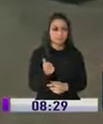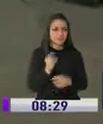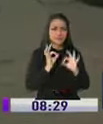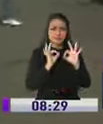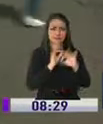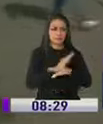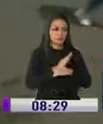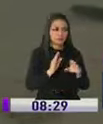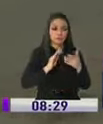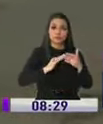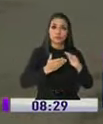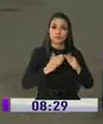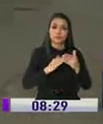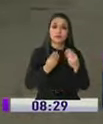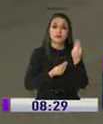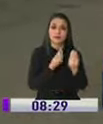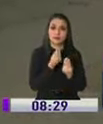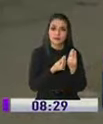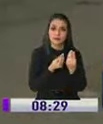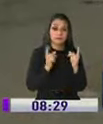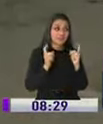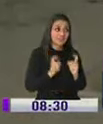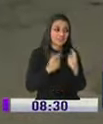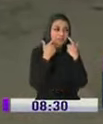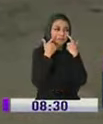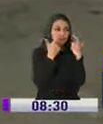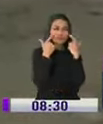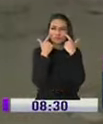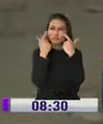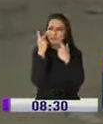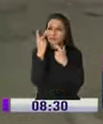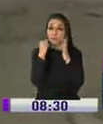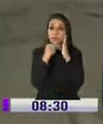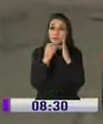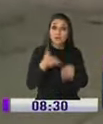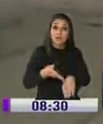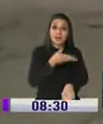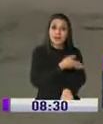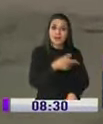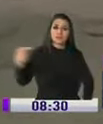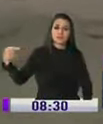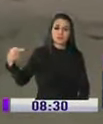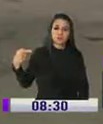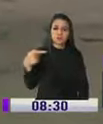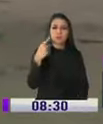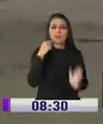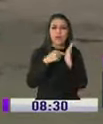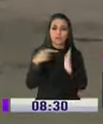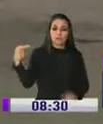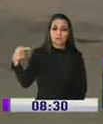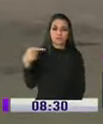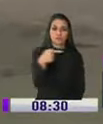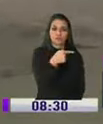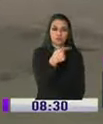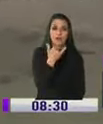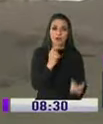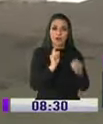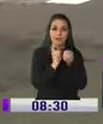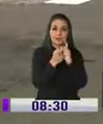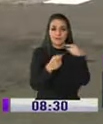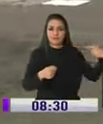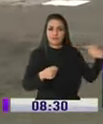que la comunidad tiene que tener en cuenta es que alguna vía que era de salida ahora va a ser de ingreso, y